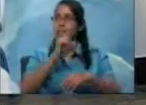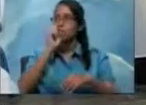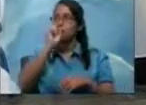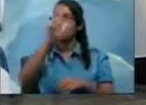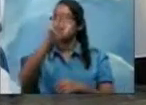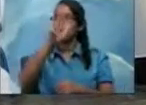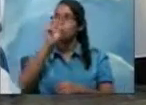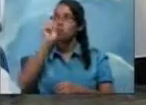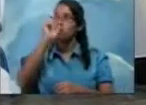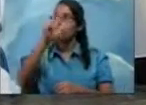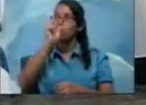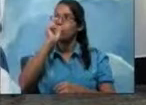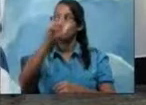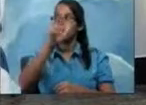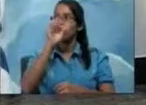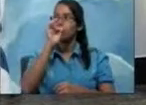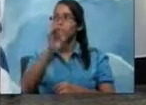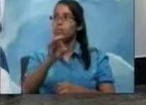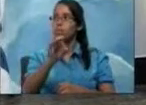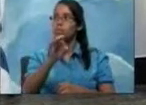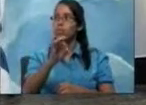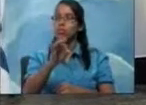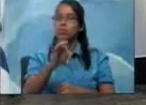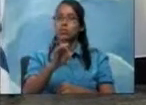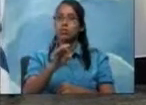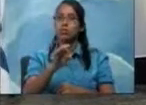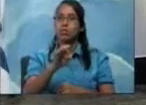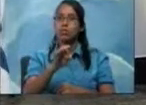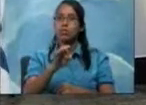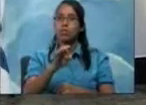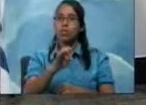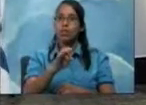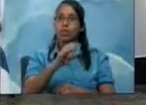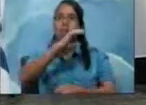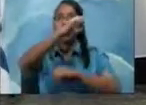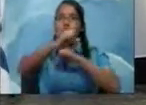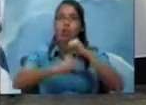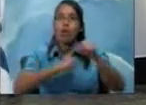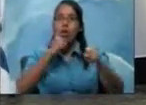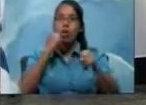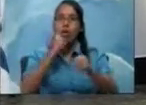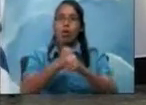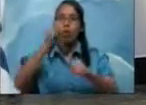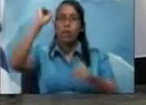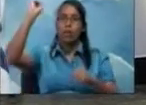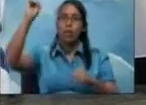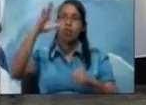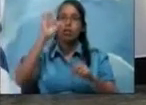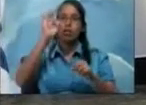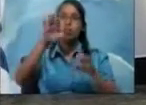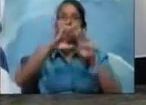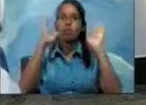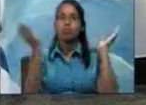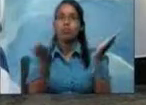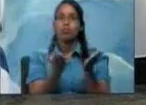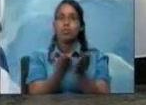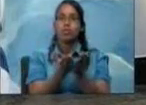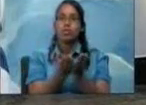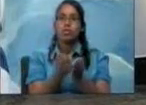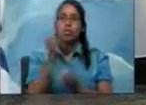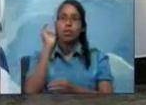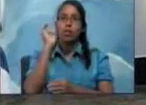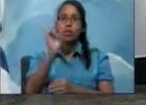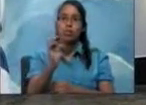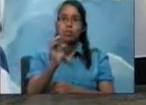www punto ww obra luz del mundo obra luz del mundo